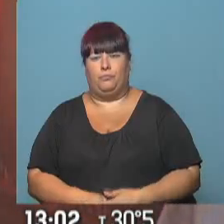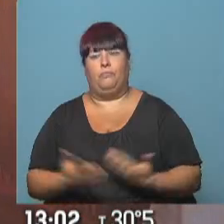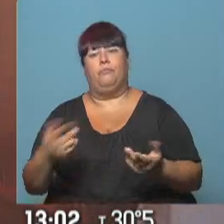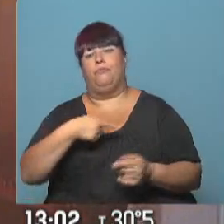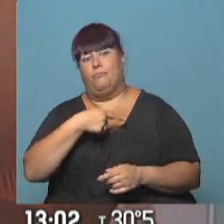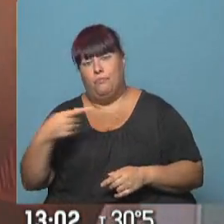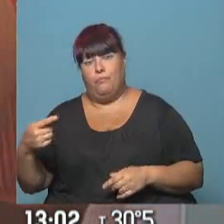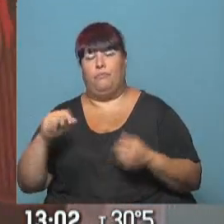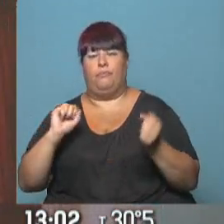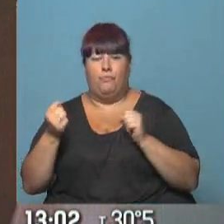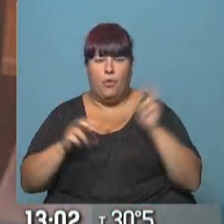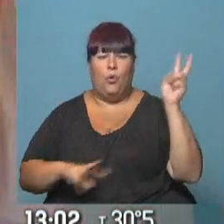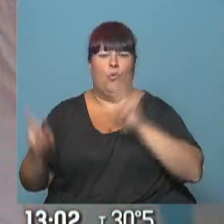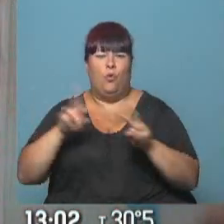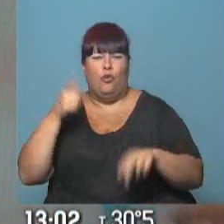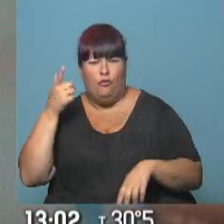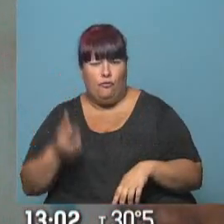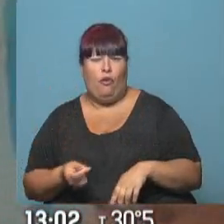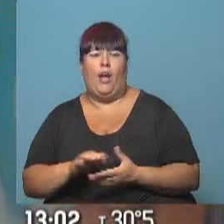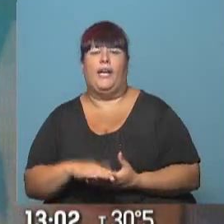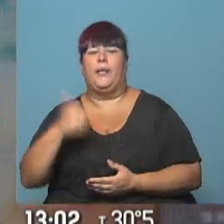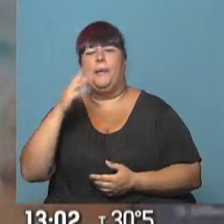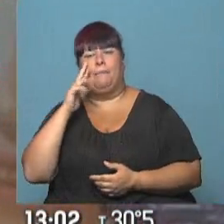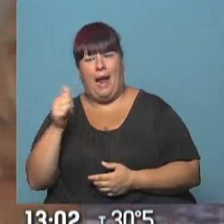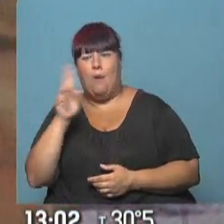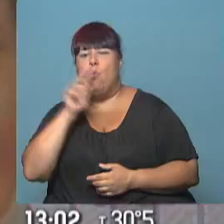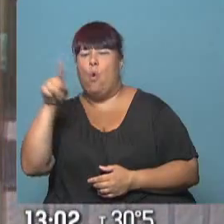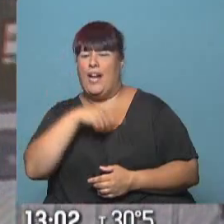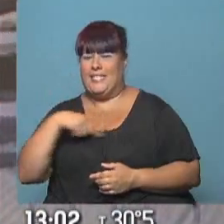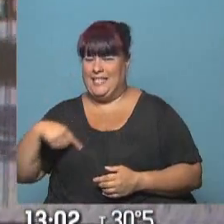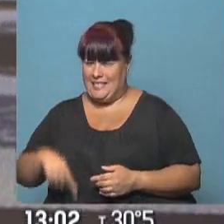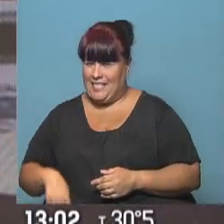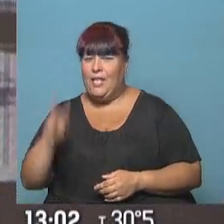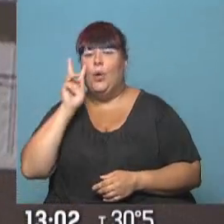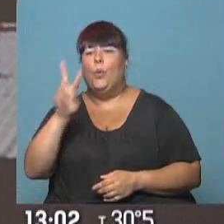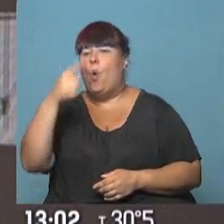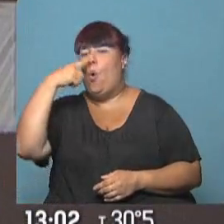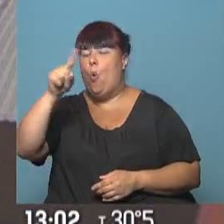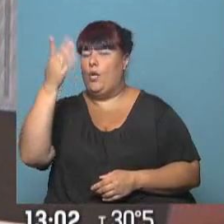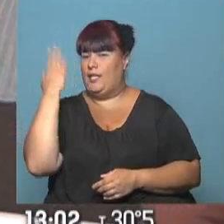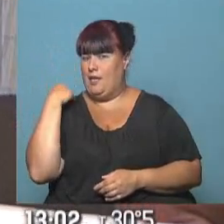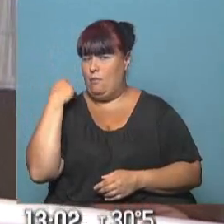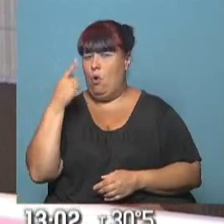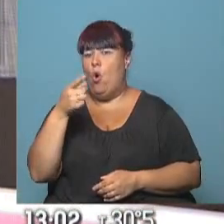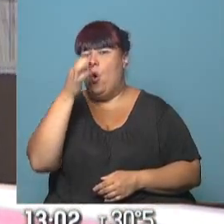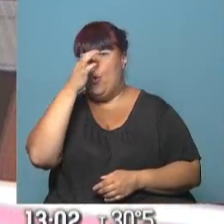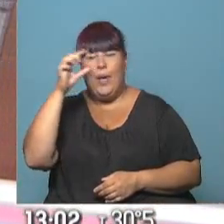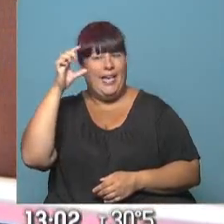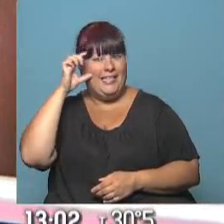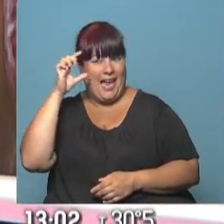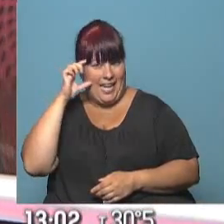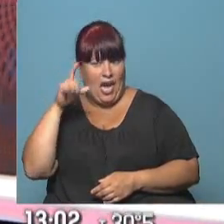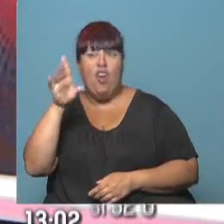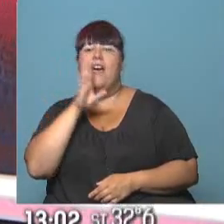fueron días de angustia, de intensa búsqueda de María, esta ciudadana china que fue vista por última vez el pasado 20 de enero